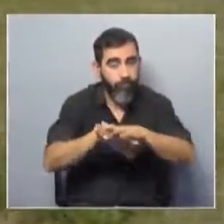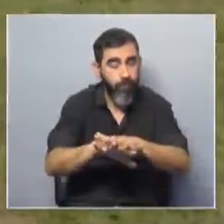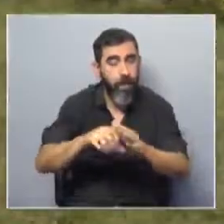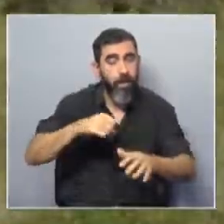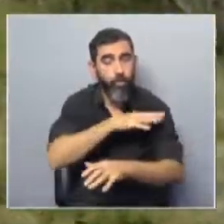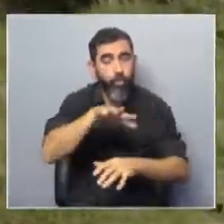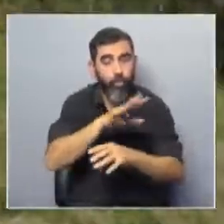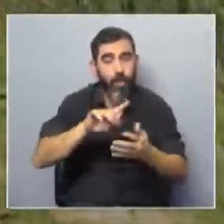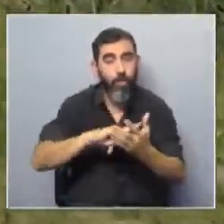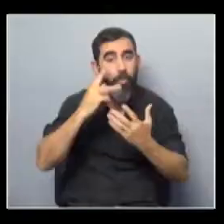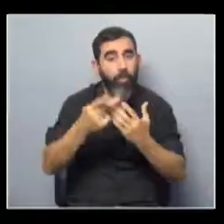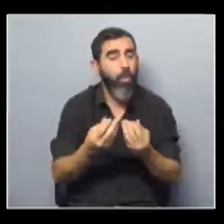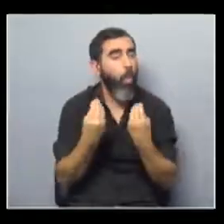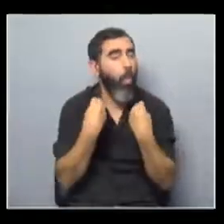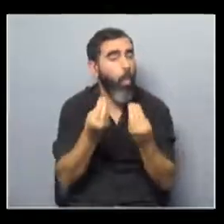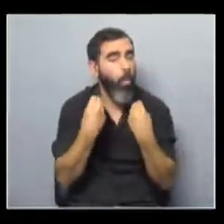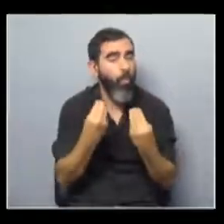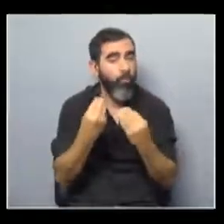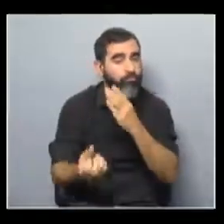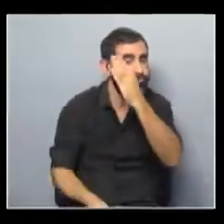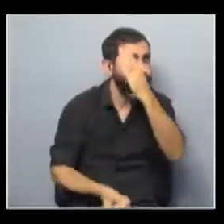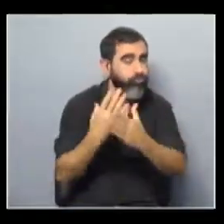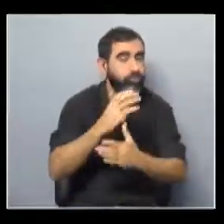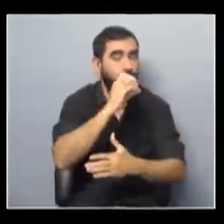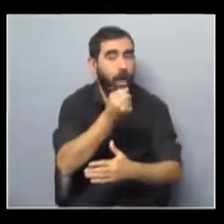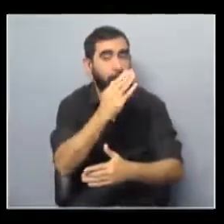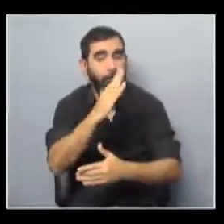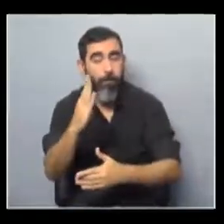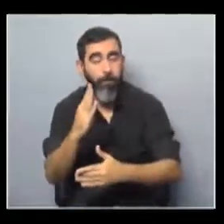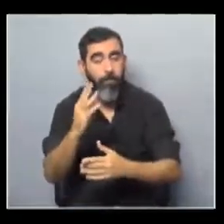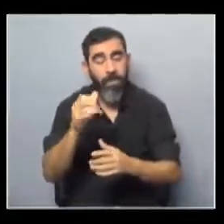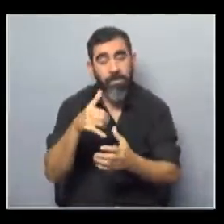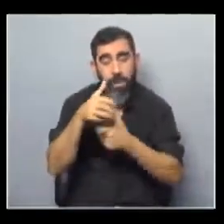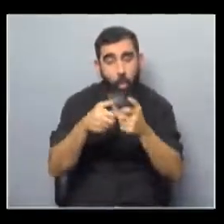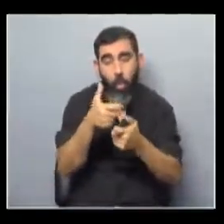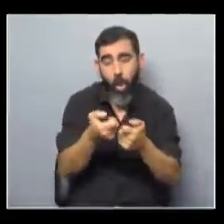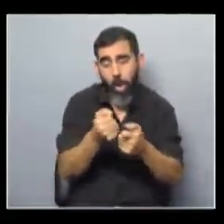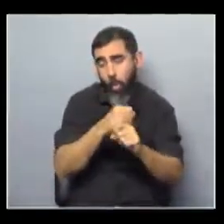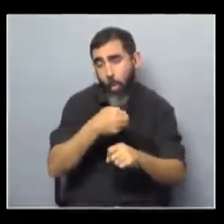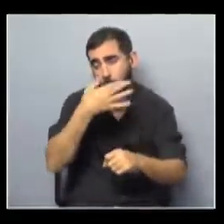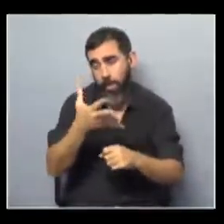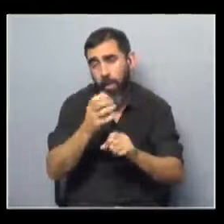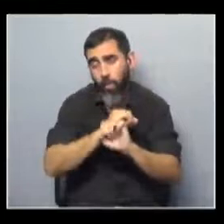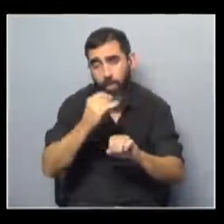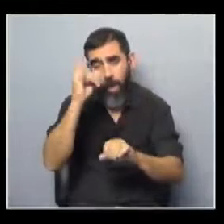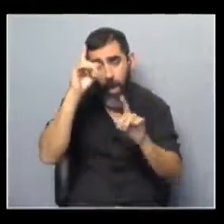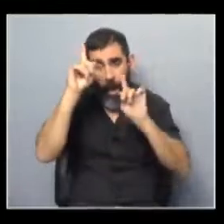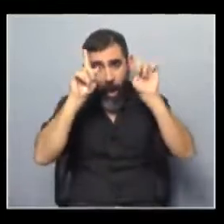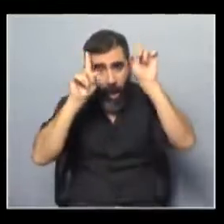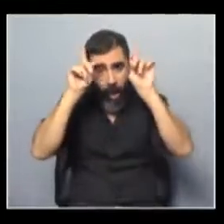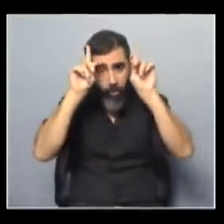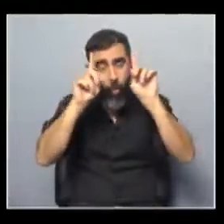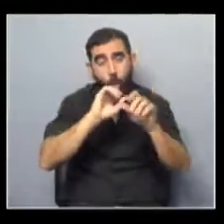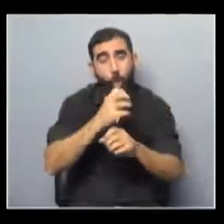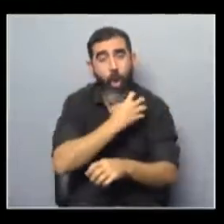al proyecto. ¿De qué manera? Bueno, crear una aplicación de celular que podría usarse en Android o en iPhone, que cualquier persona